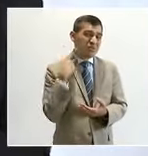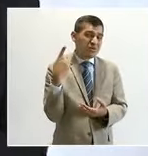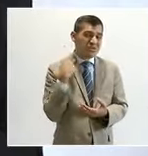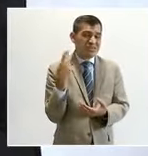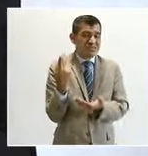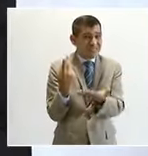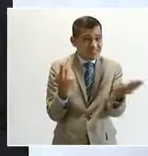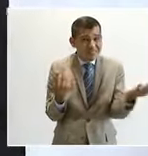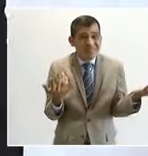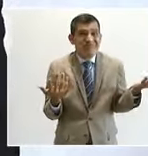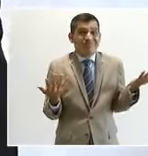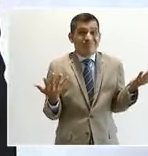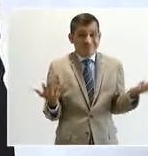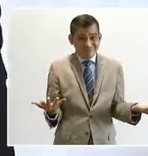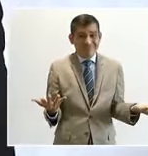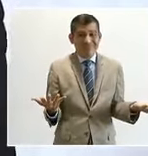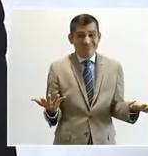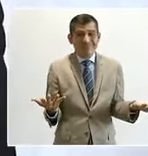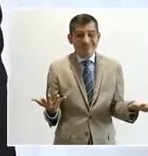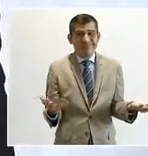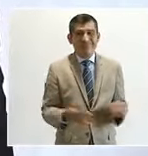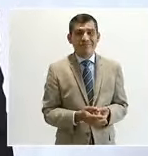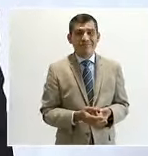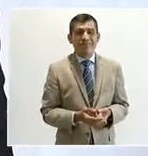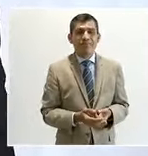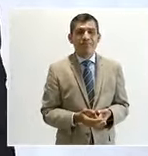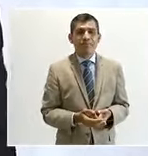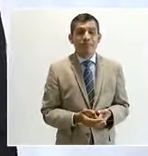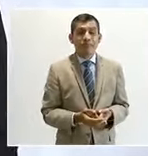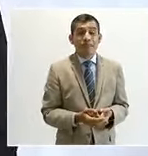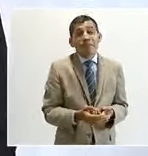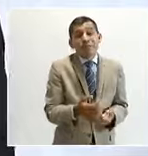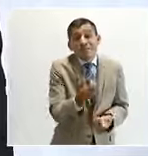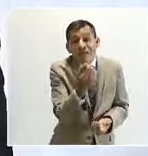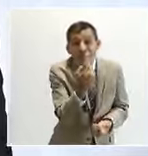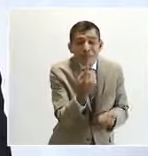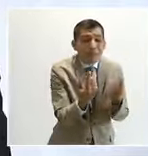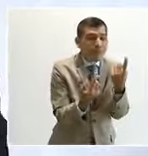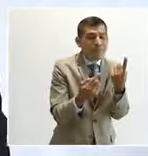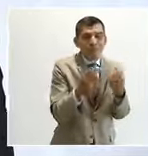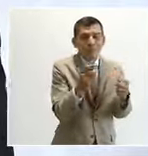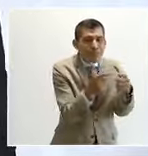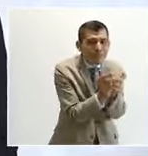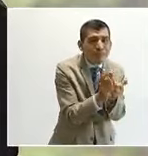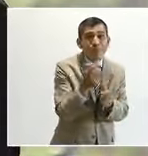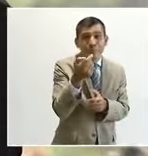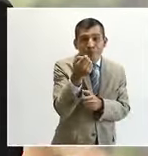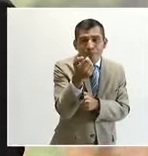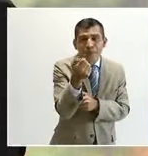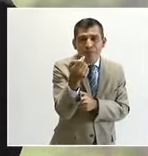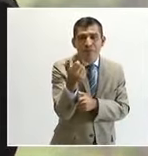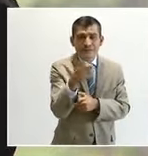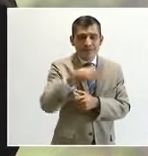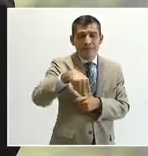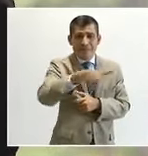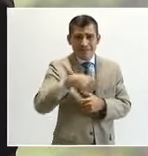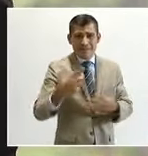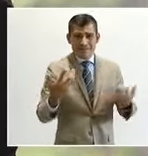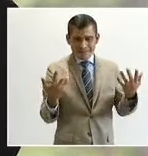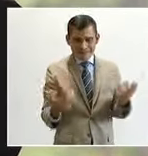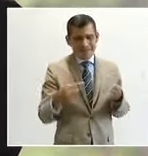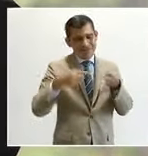Neo porfirista pues unos pocos una minoría que aparece